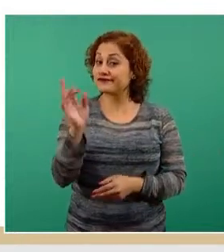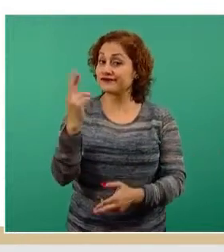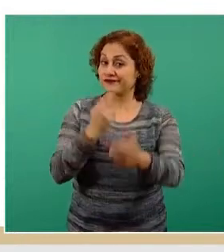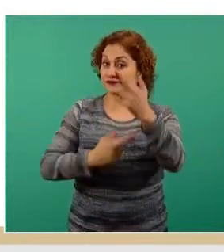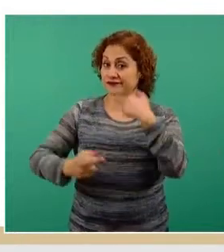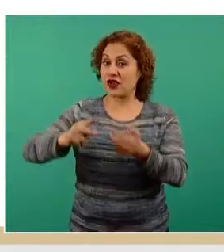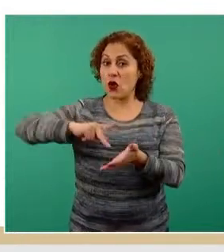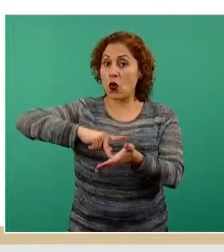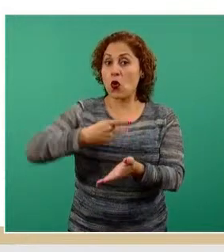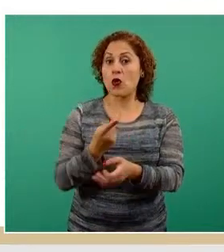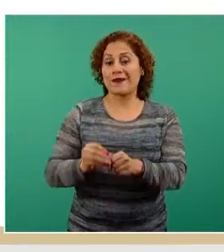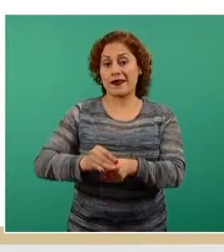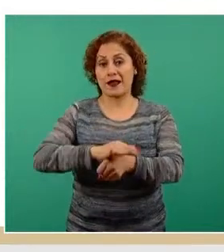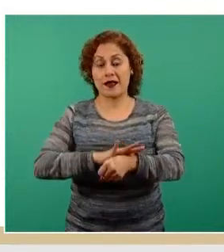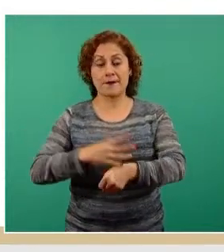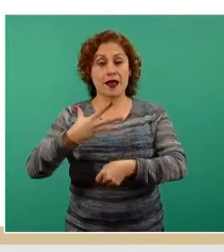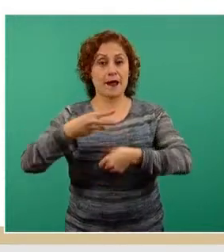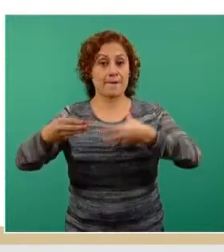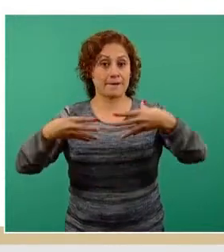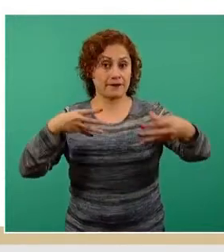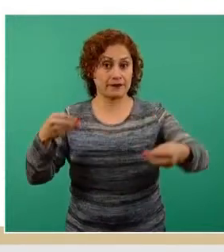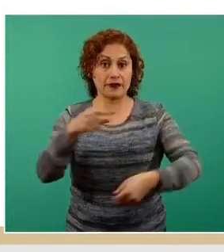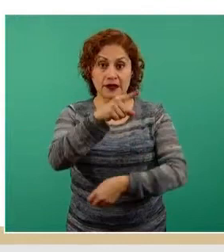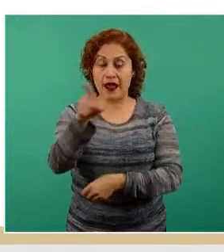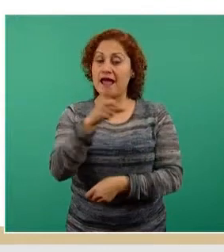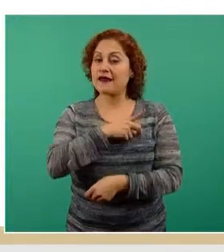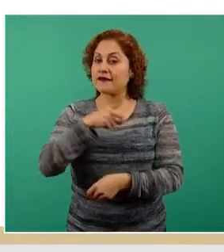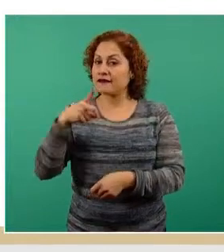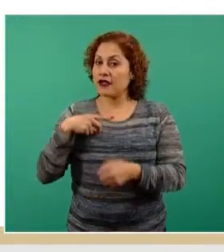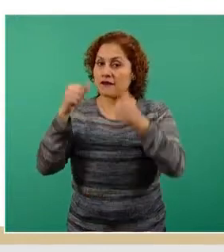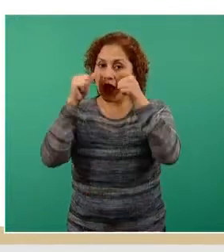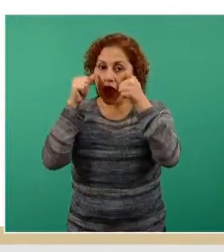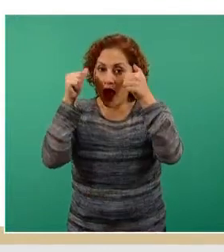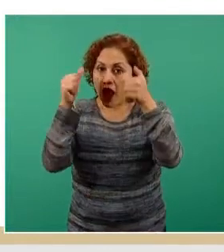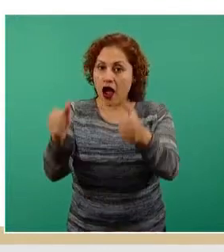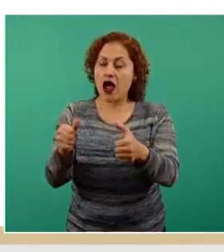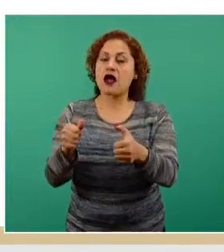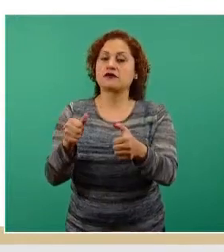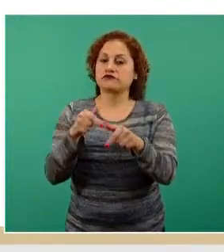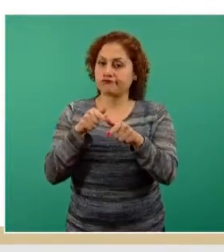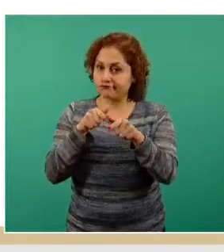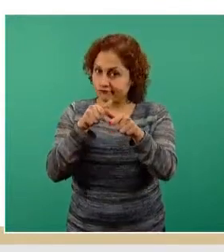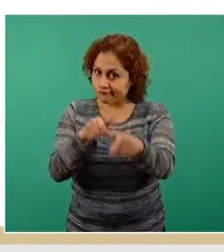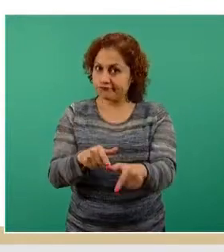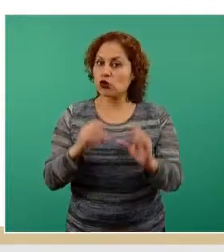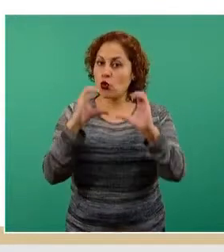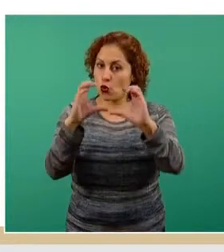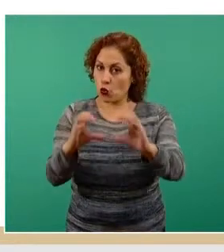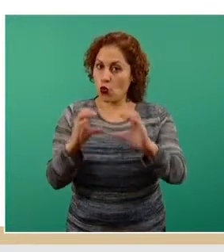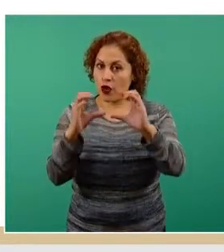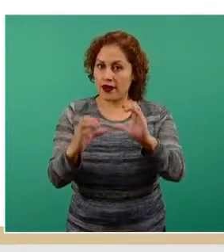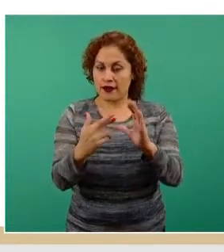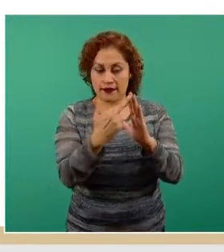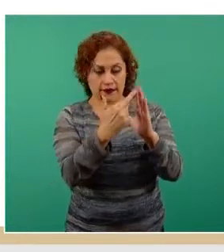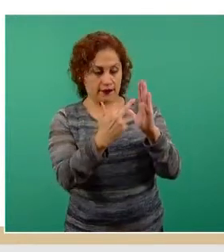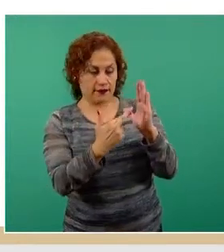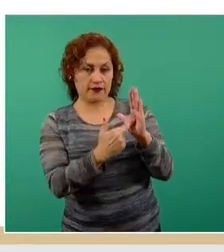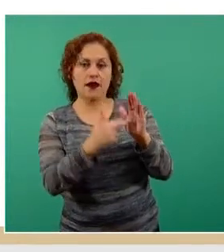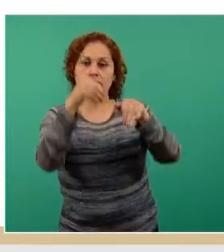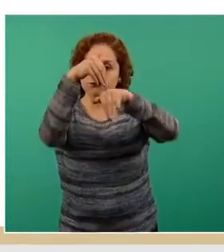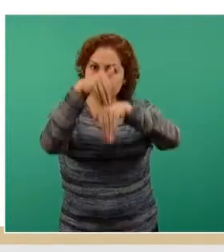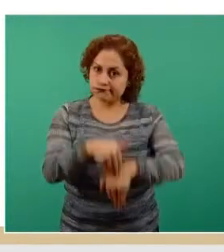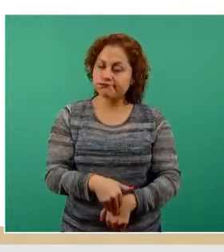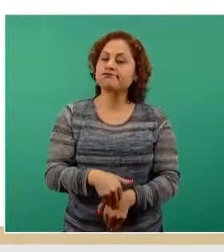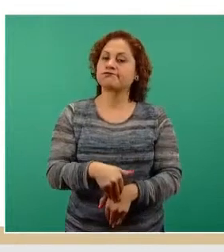saber la importancia que refiere el que nosotros mantengamos todavía las medidas. Eso es